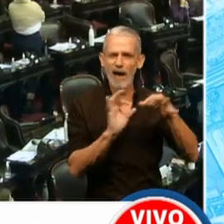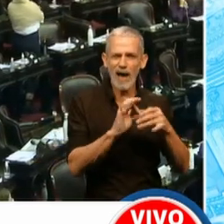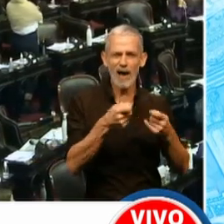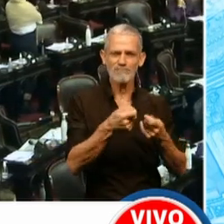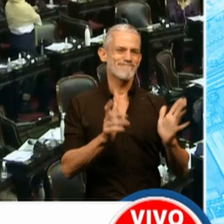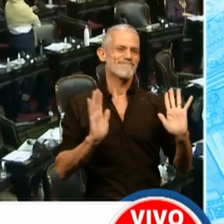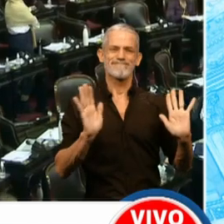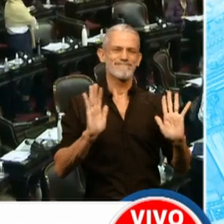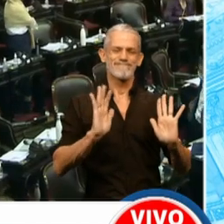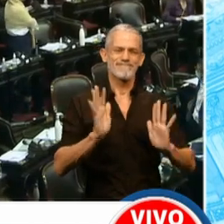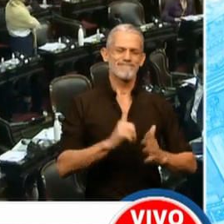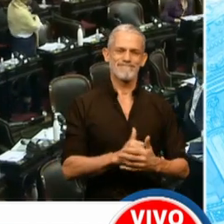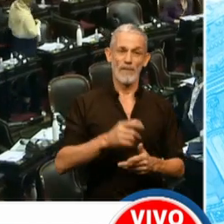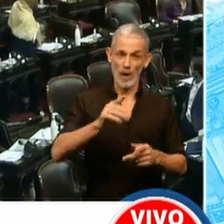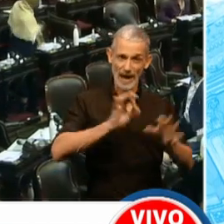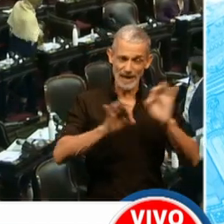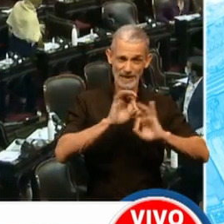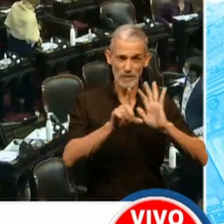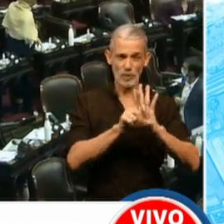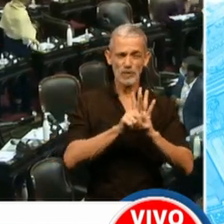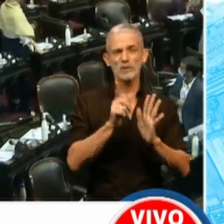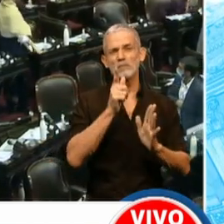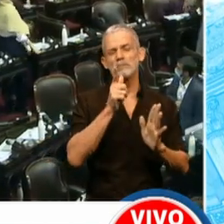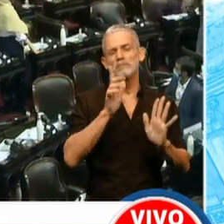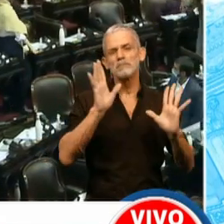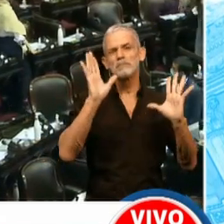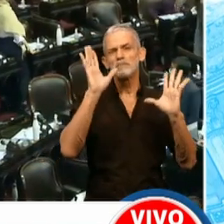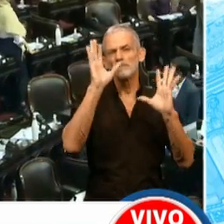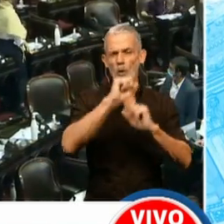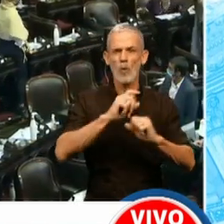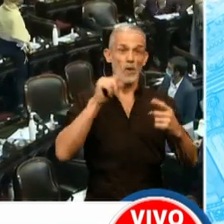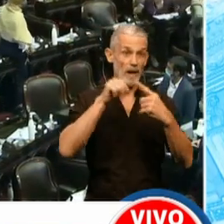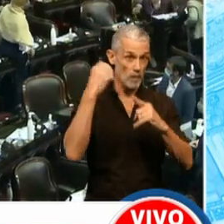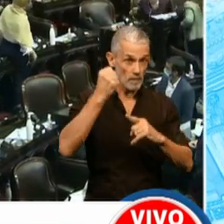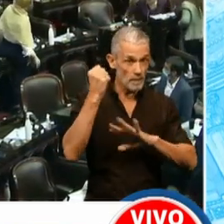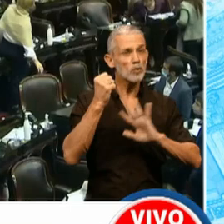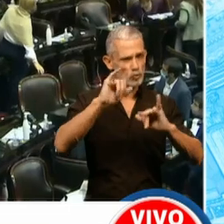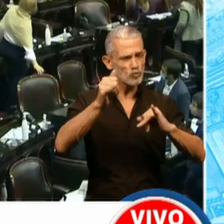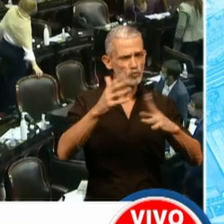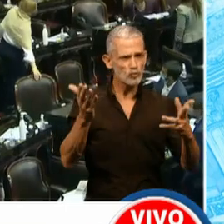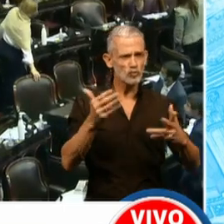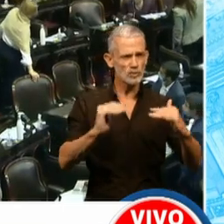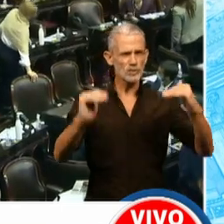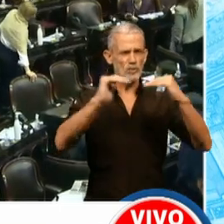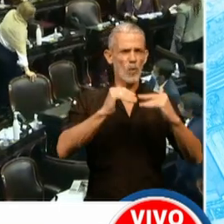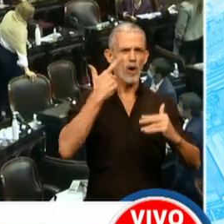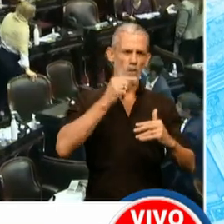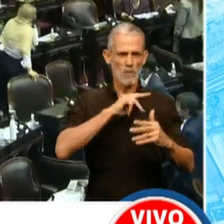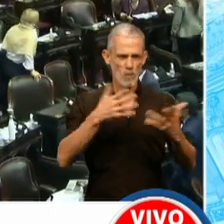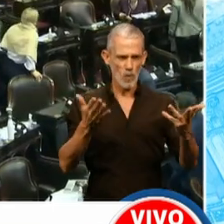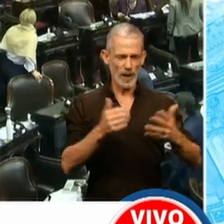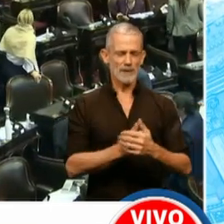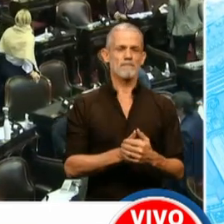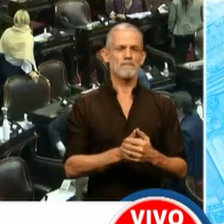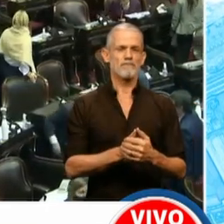como a oscurecer este objetivo tan importante este que tiene que tiene este proyecto